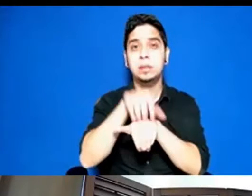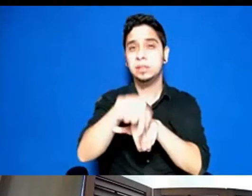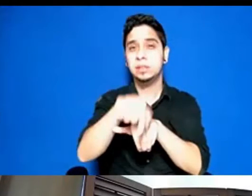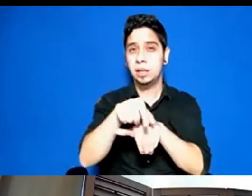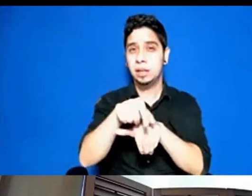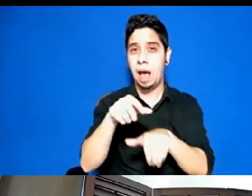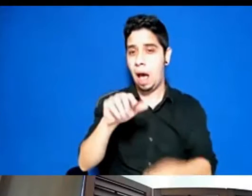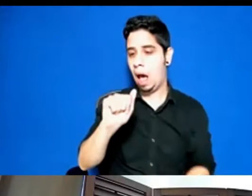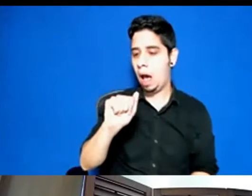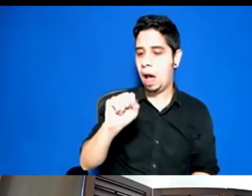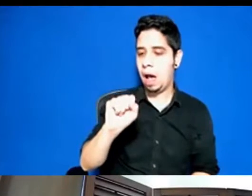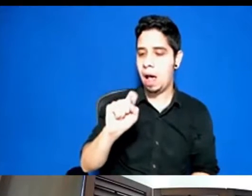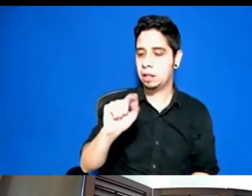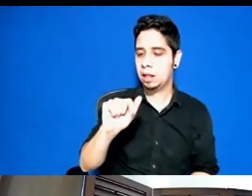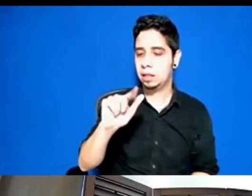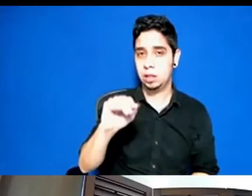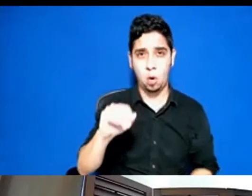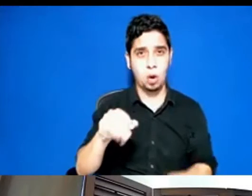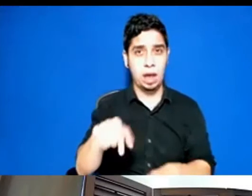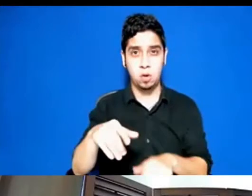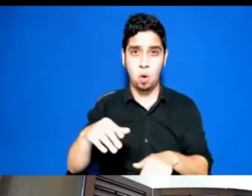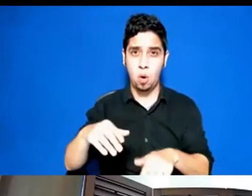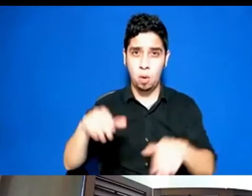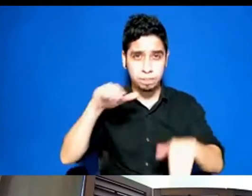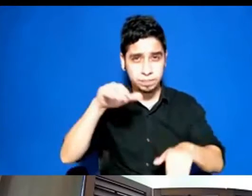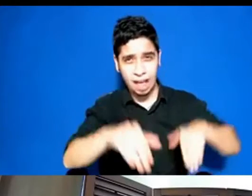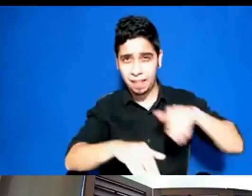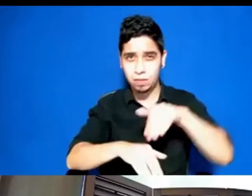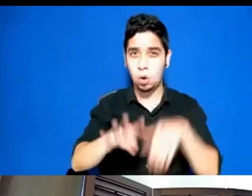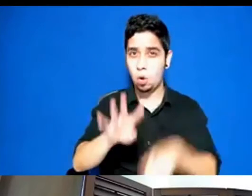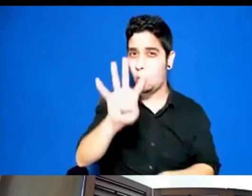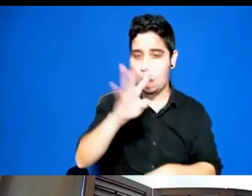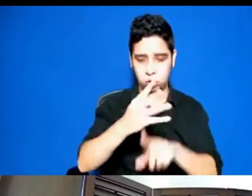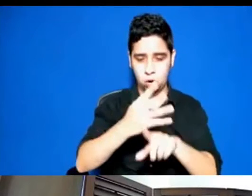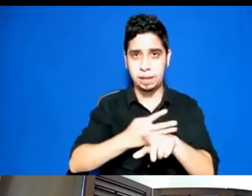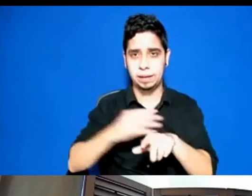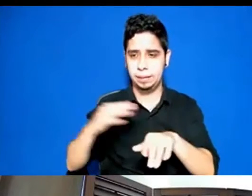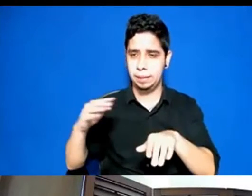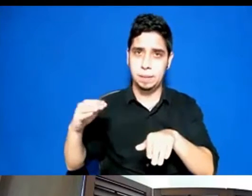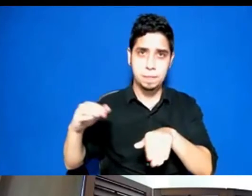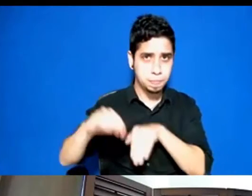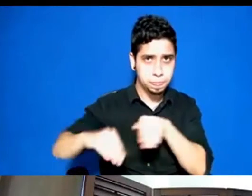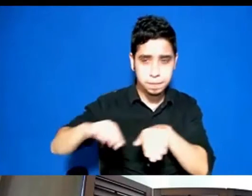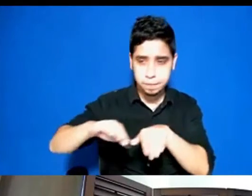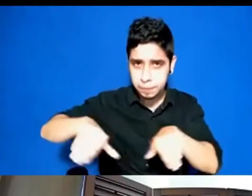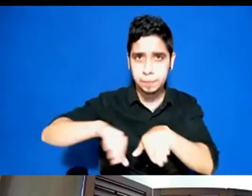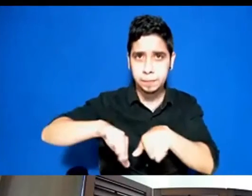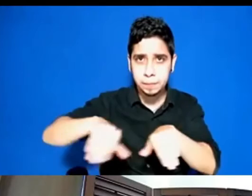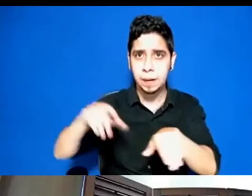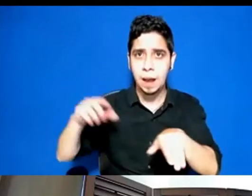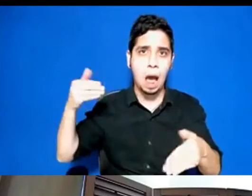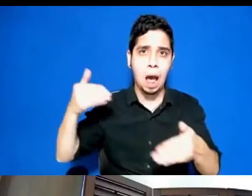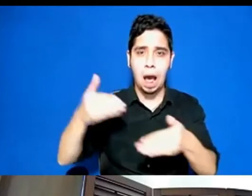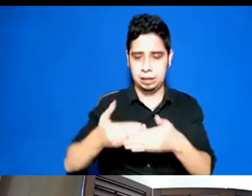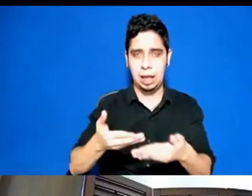4 meses nadando, 4 meses nadando hasta ellas llegar a la misma playa donde ella nació, para